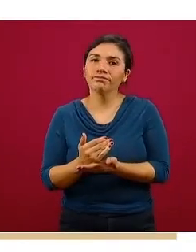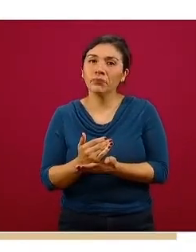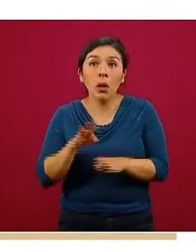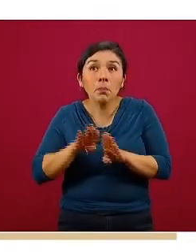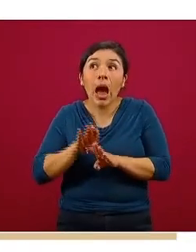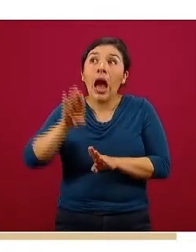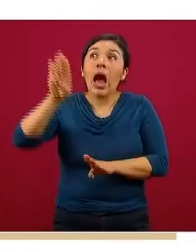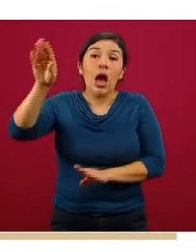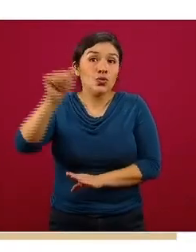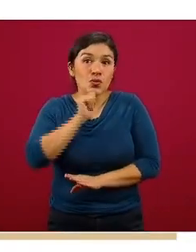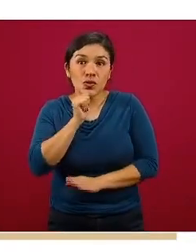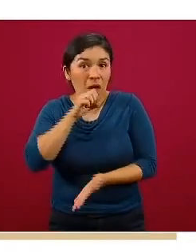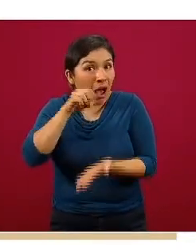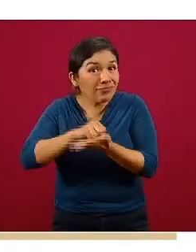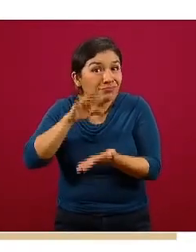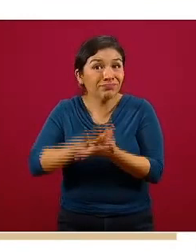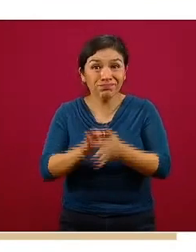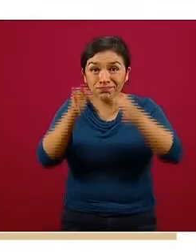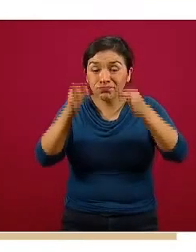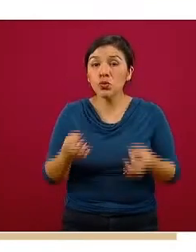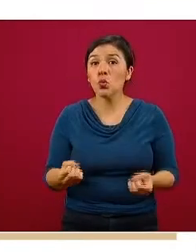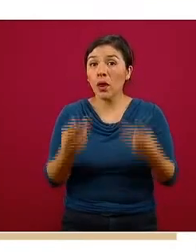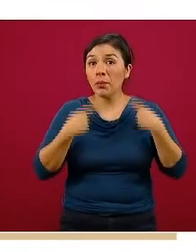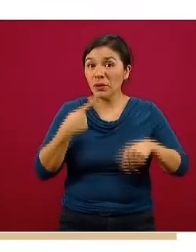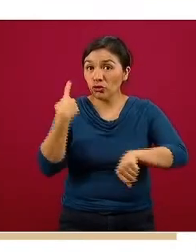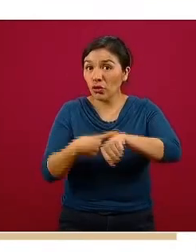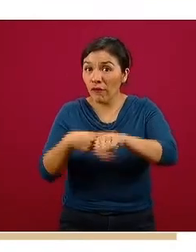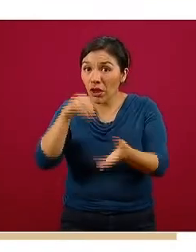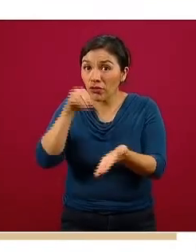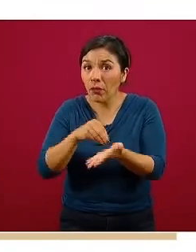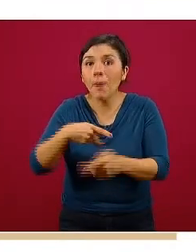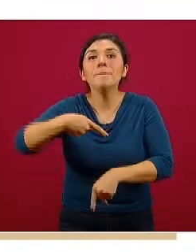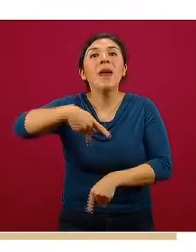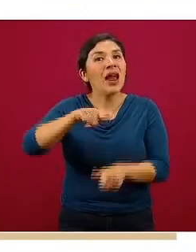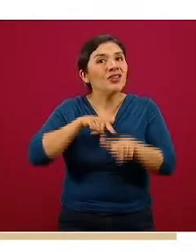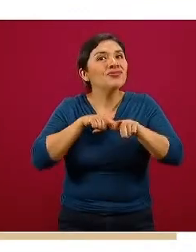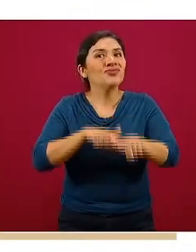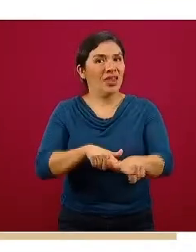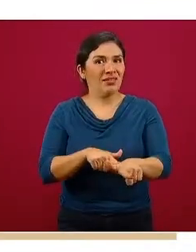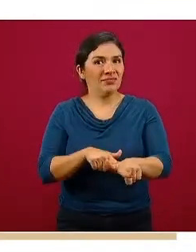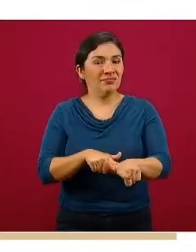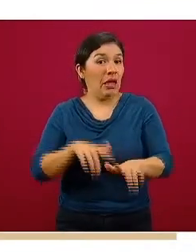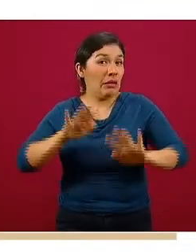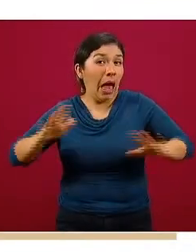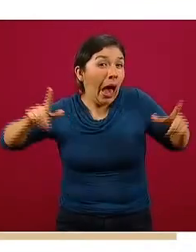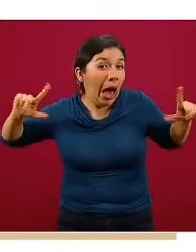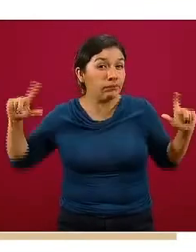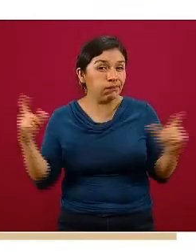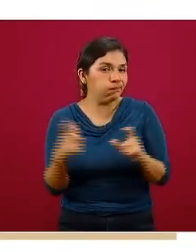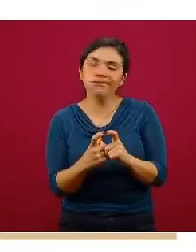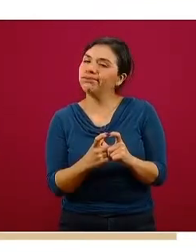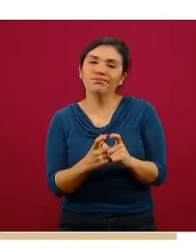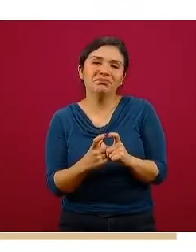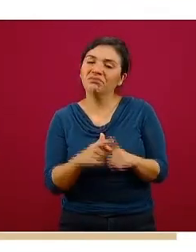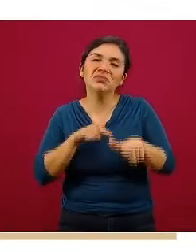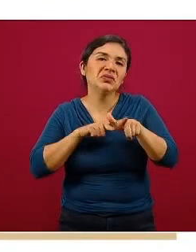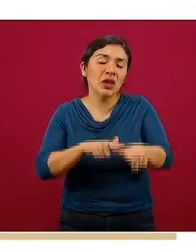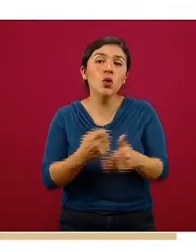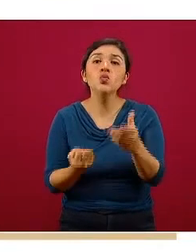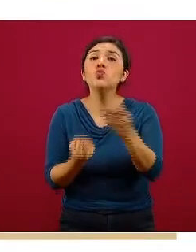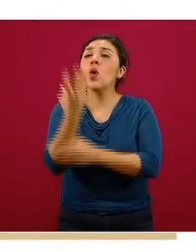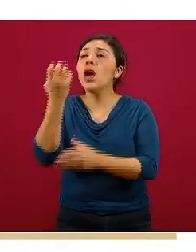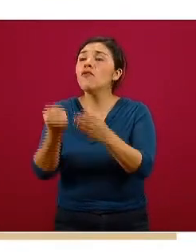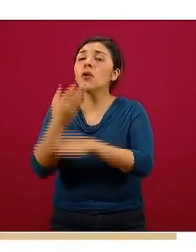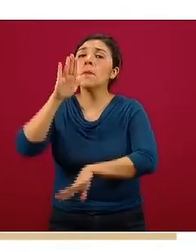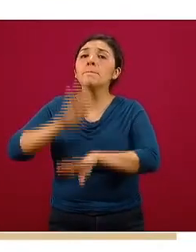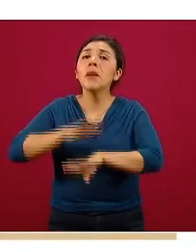hasta el momento evidenciada, de los casos activos, pero estos continúan, es decir, tampoco se han reducido. Los casos nuevos que han